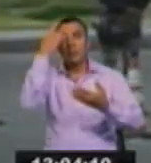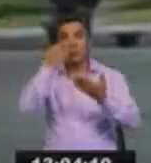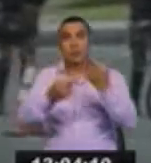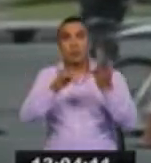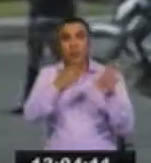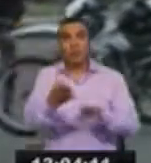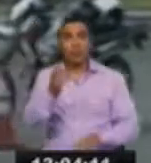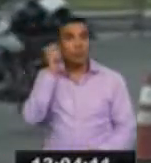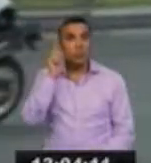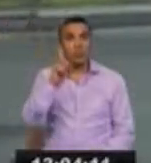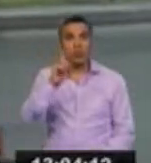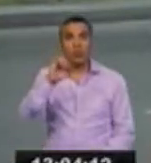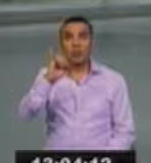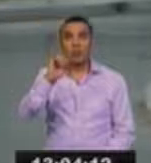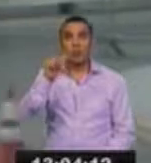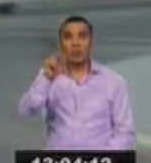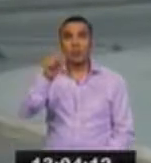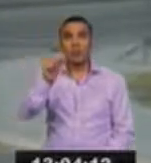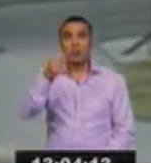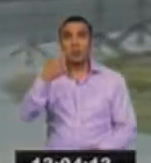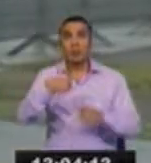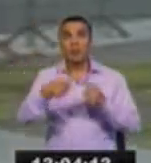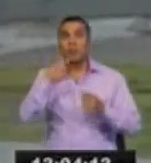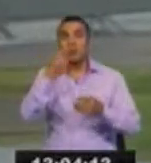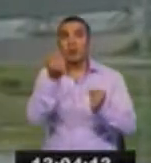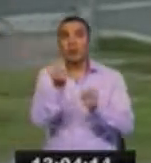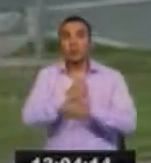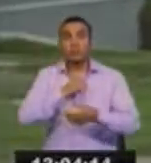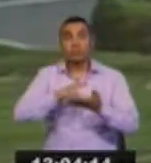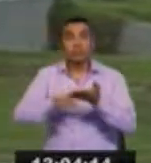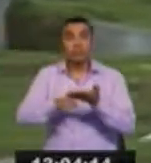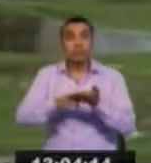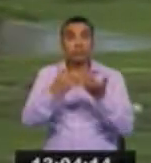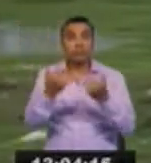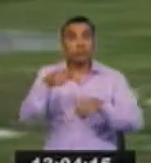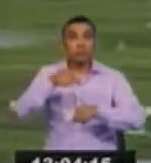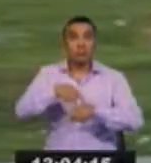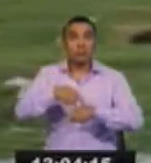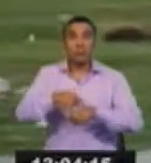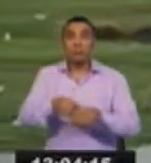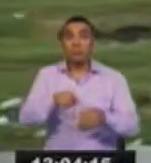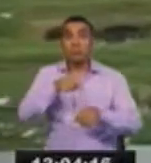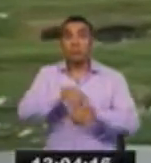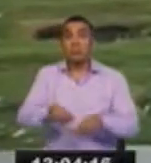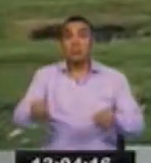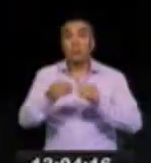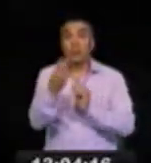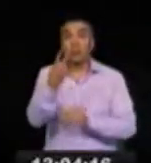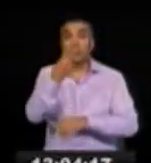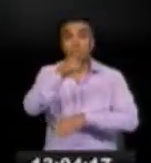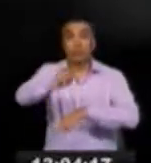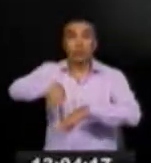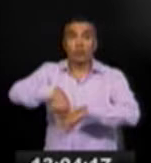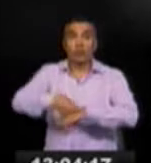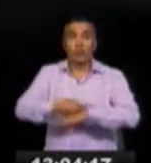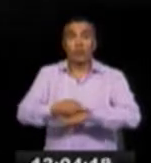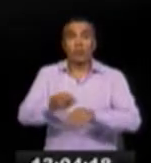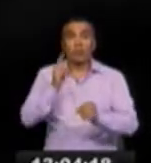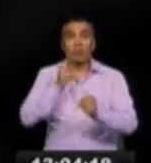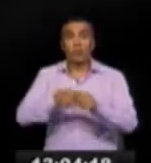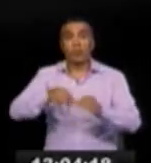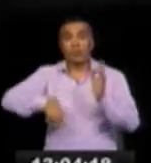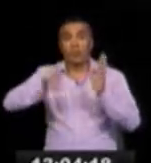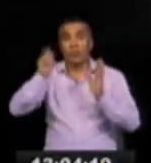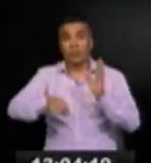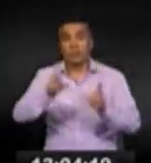de femicidio de Diana. Todavía se desarrolla en estos momentos. Se ha extendido por más de 2 horas. Participan los